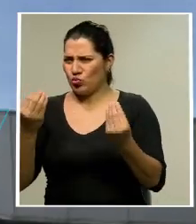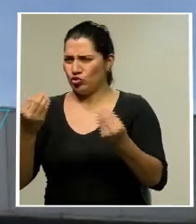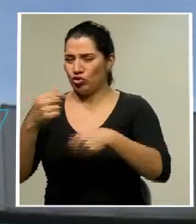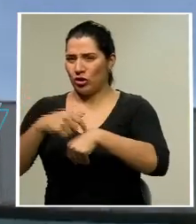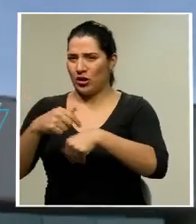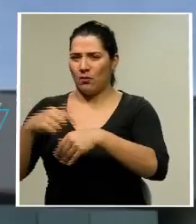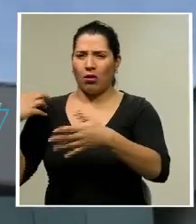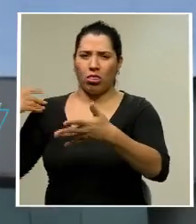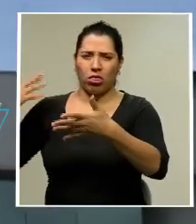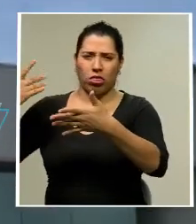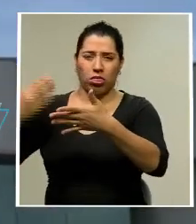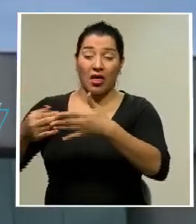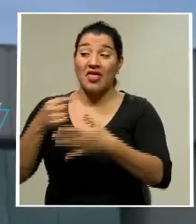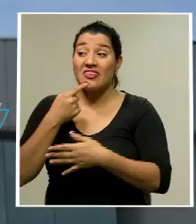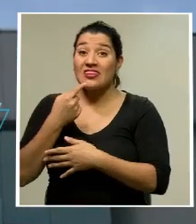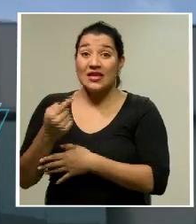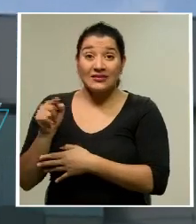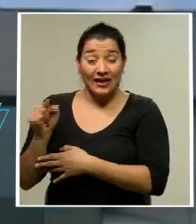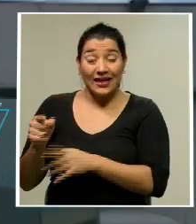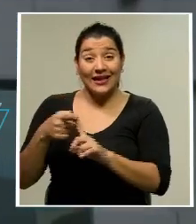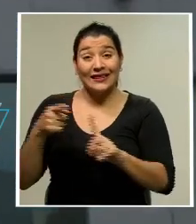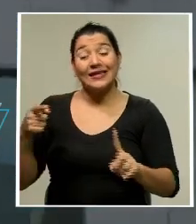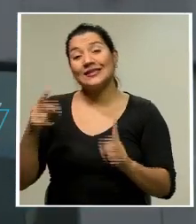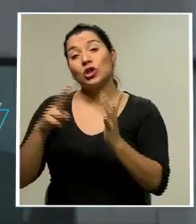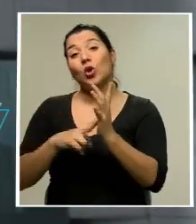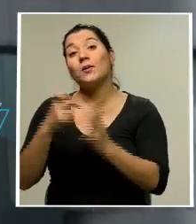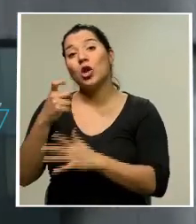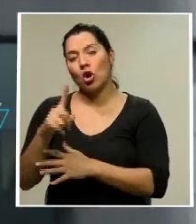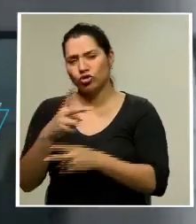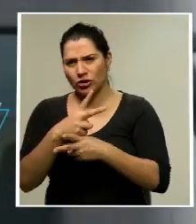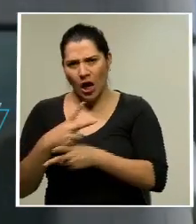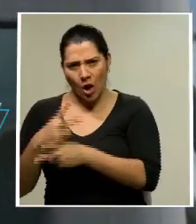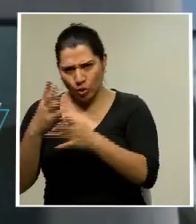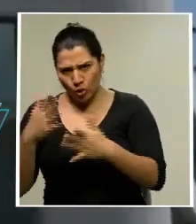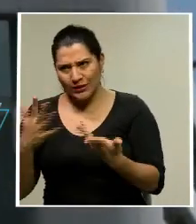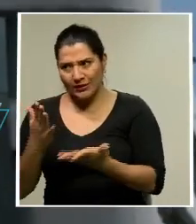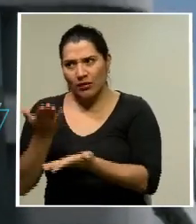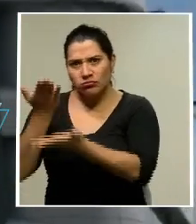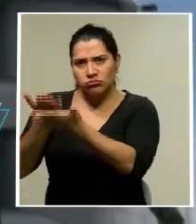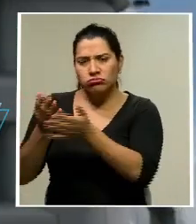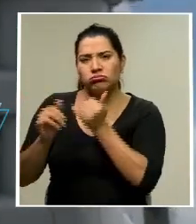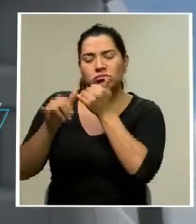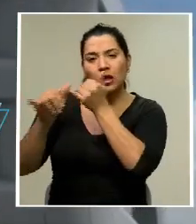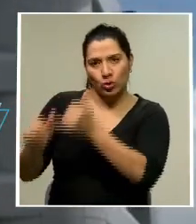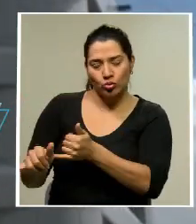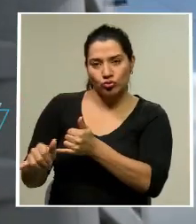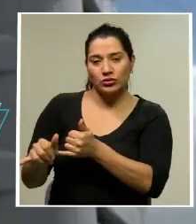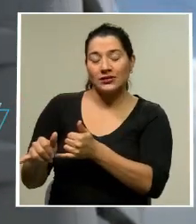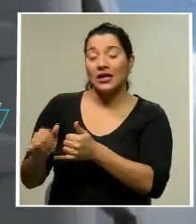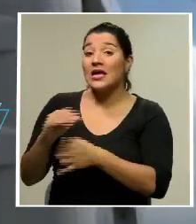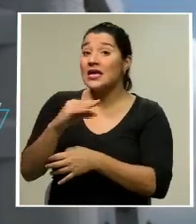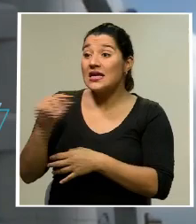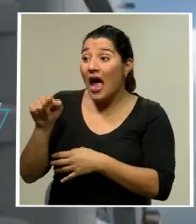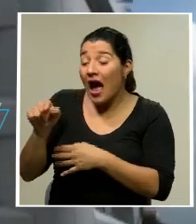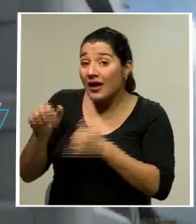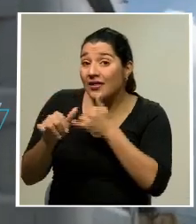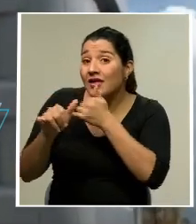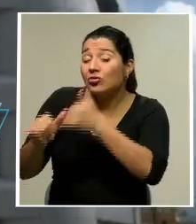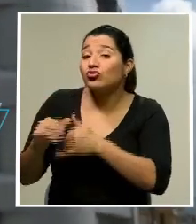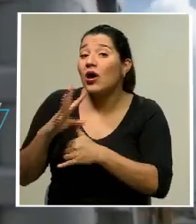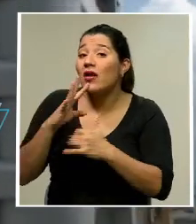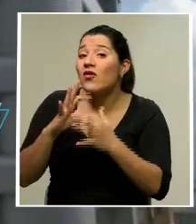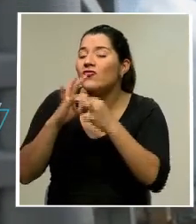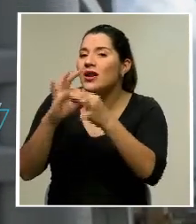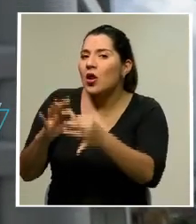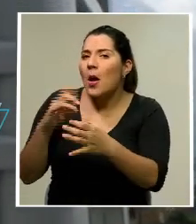Según Vargas, desde el 2011 la auditoría de CONAVI asegura que presentó una serie de denuncias donde inclusive se habla de la verificación